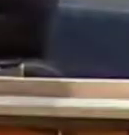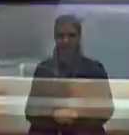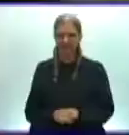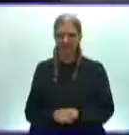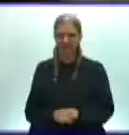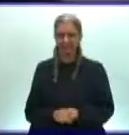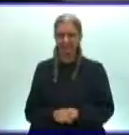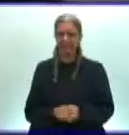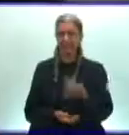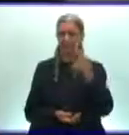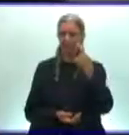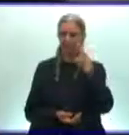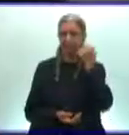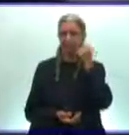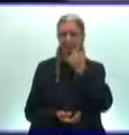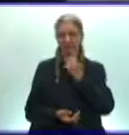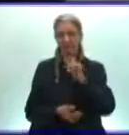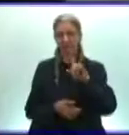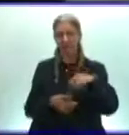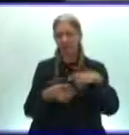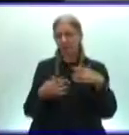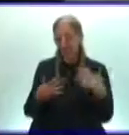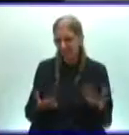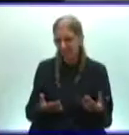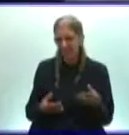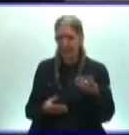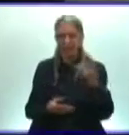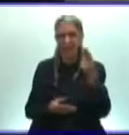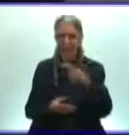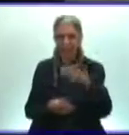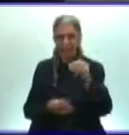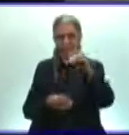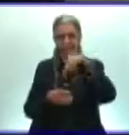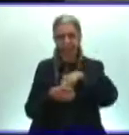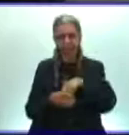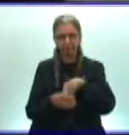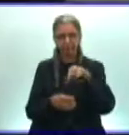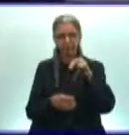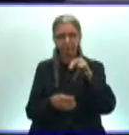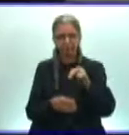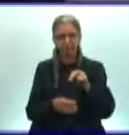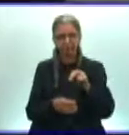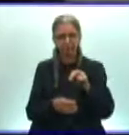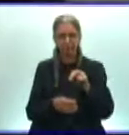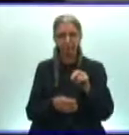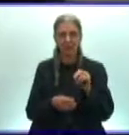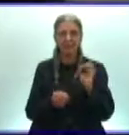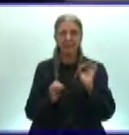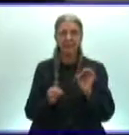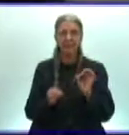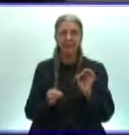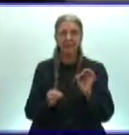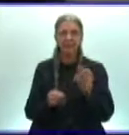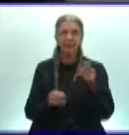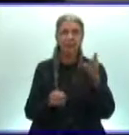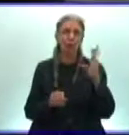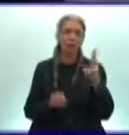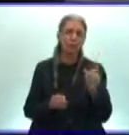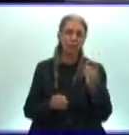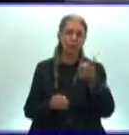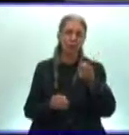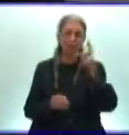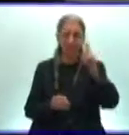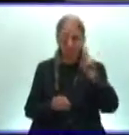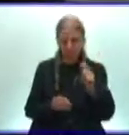Vimos además que la cantidad de protones que hay en el núcleo coincide con el número atómico de los átomos.